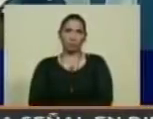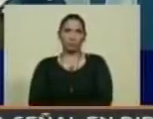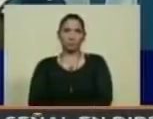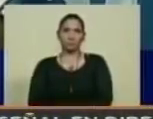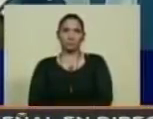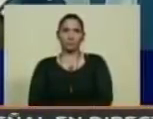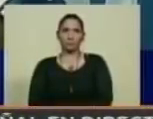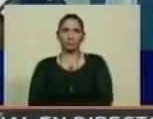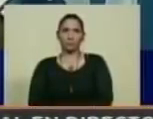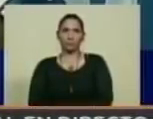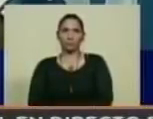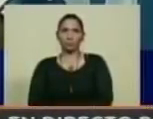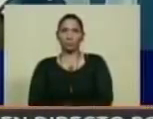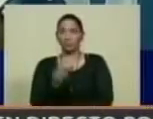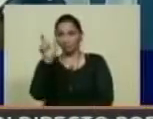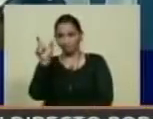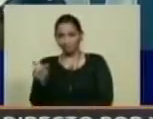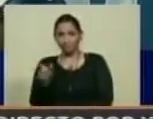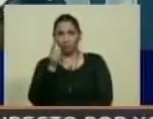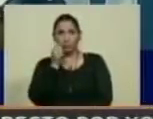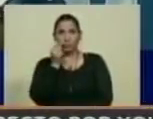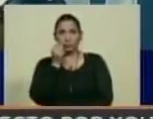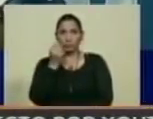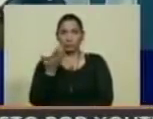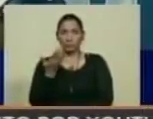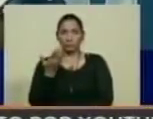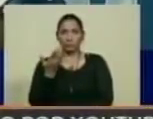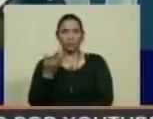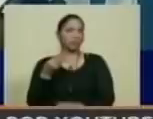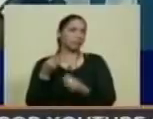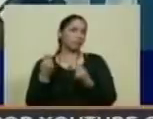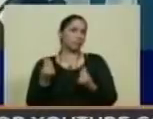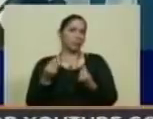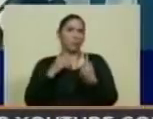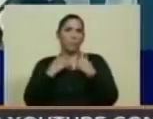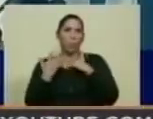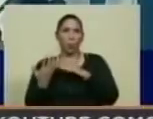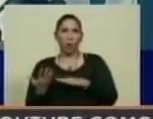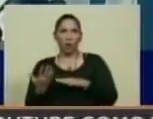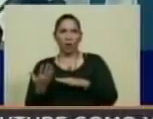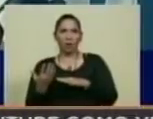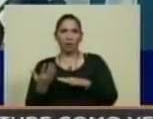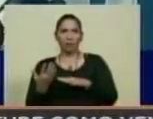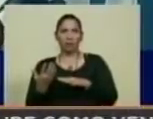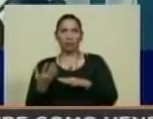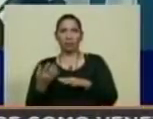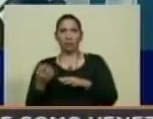se determinó que la víctima presentó como causa de muerte traumatismo